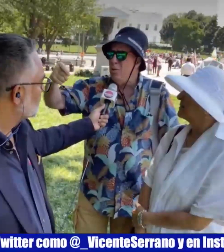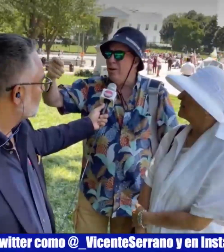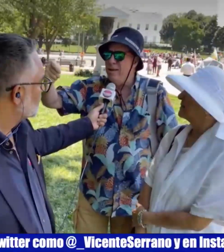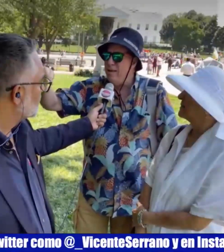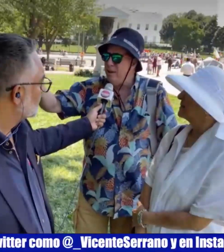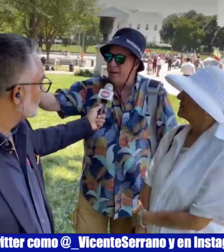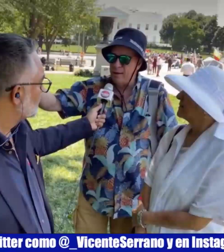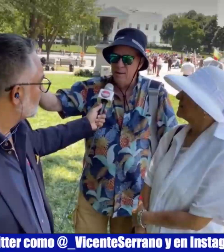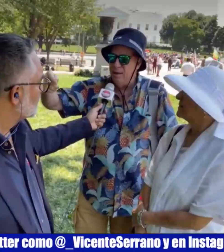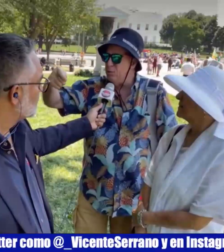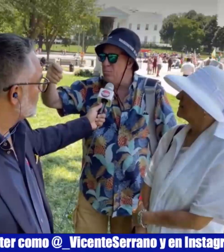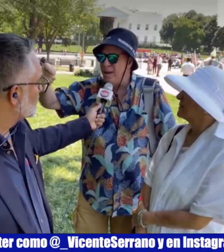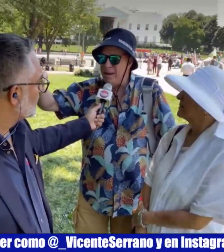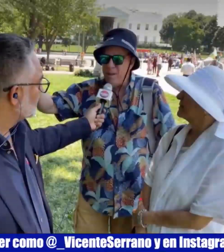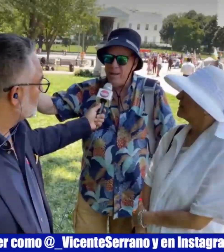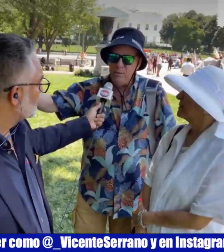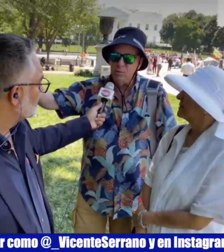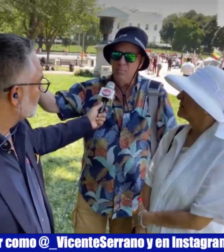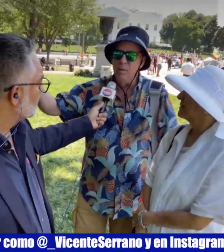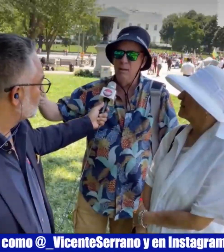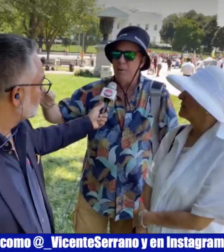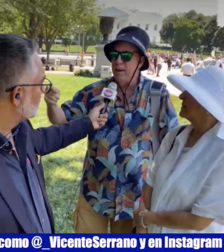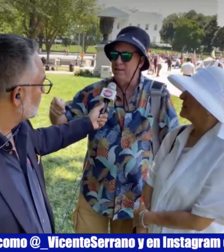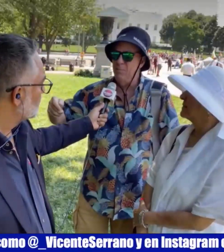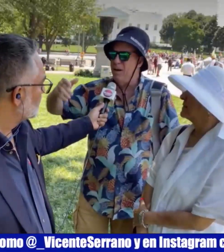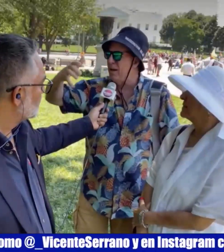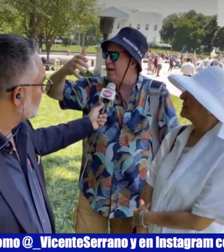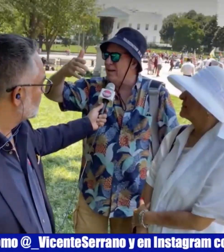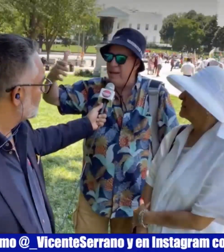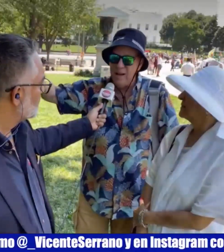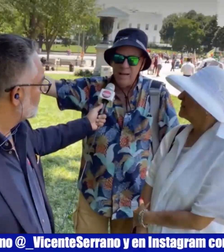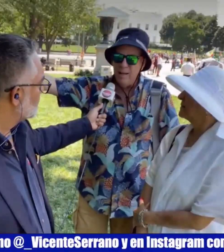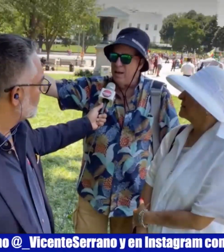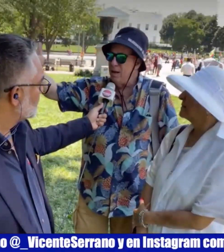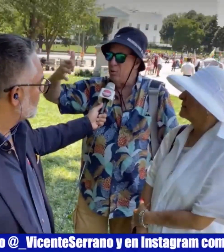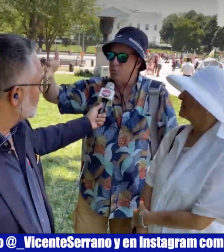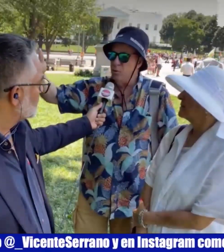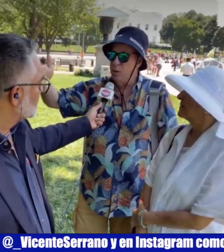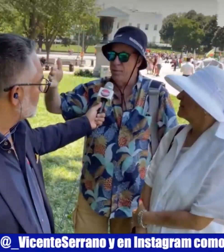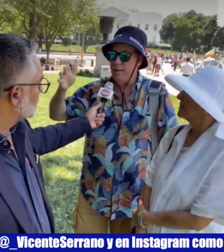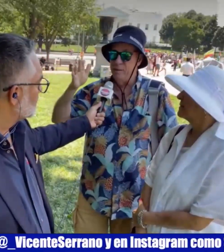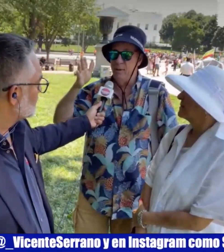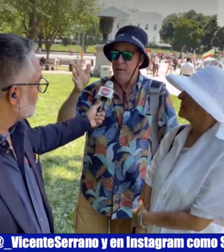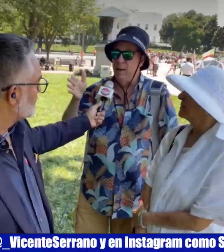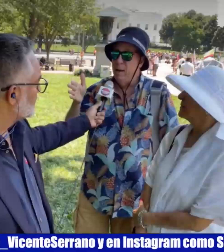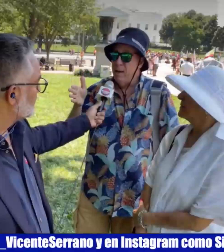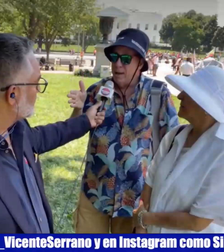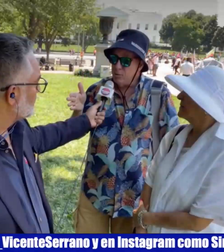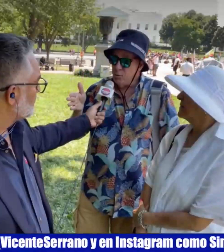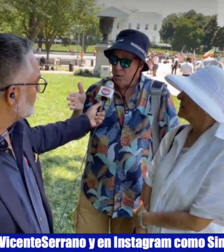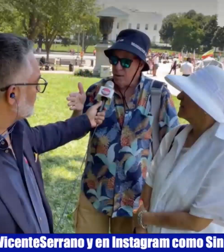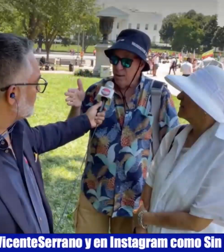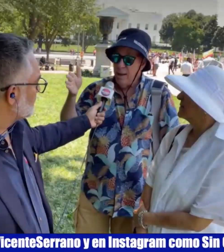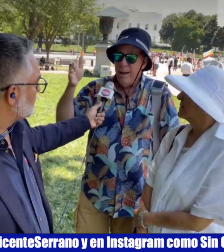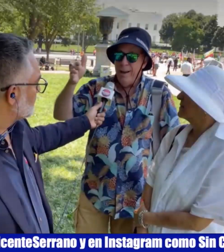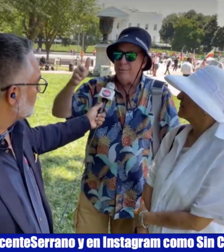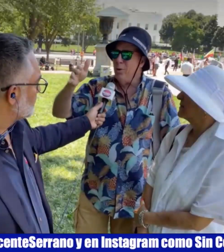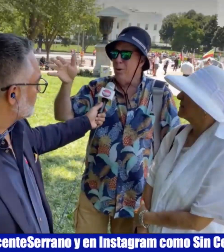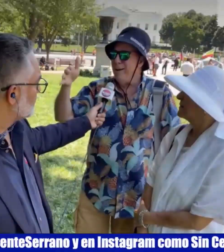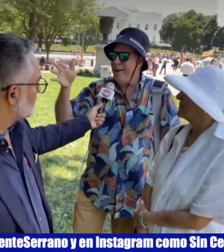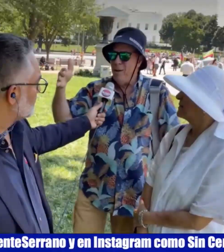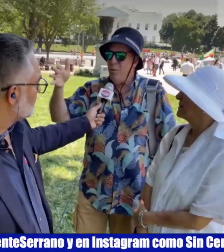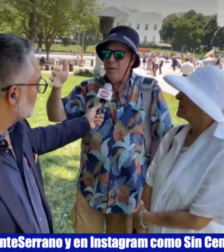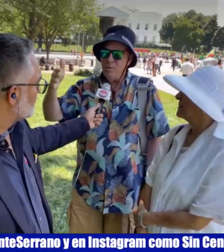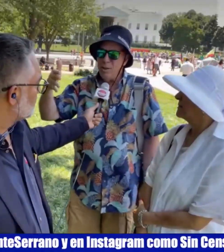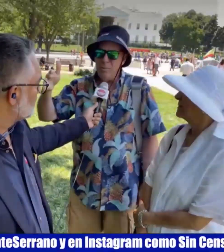un individuo líder, es un benemérito también para las Américas, él quiere las cosas buenas para las Américas. ¿Qué sucede?